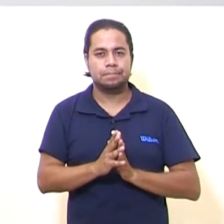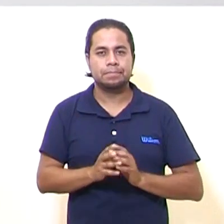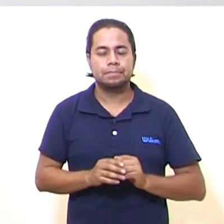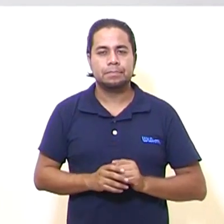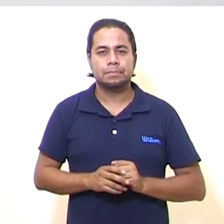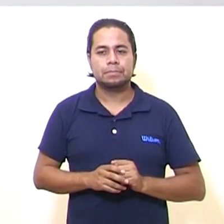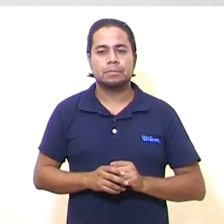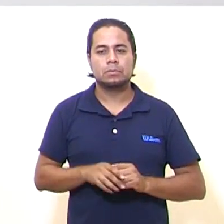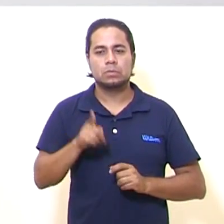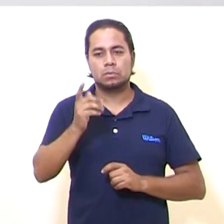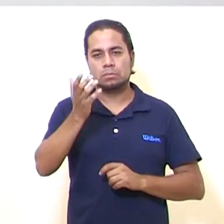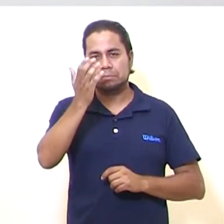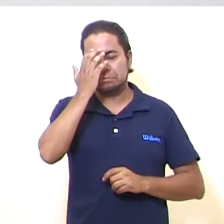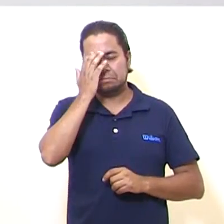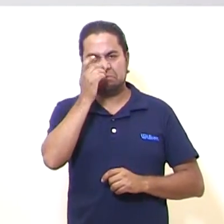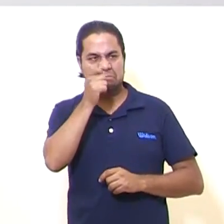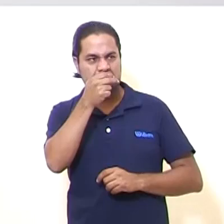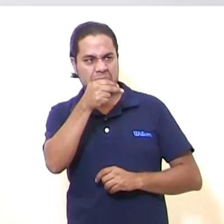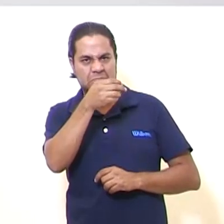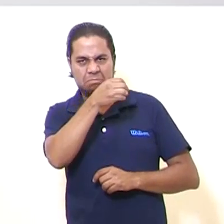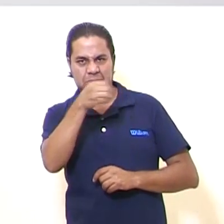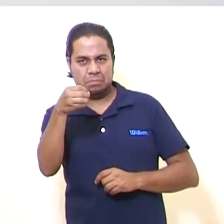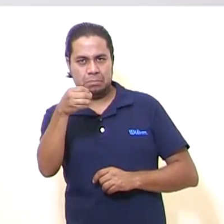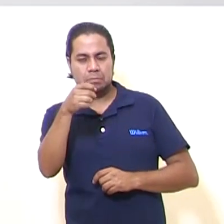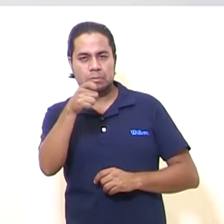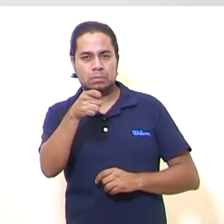nosotros conocemos como